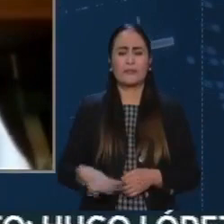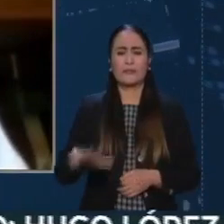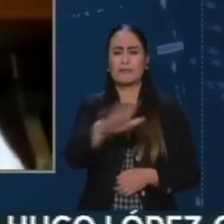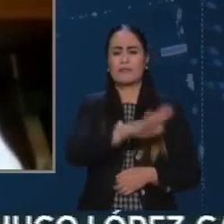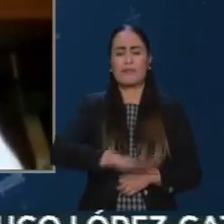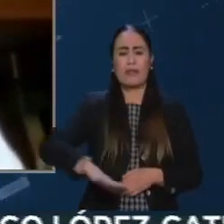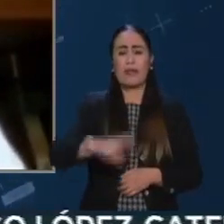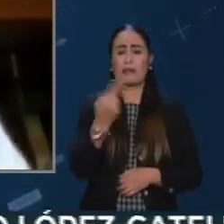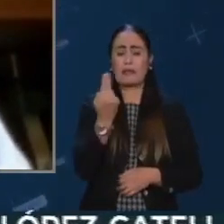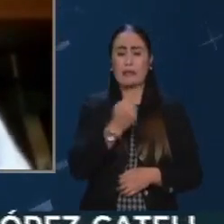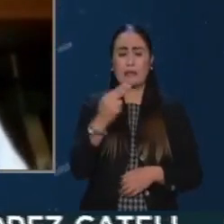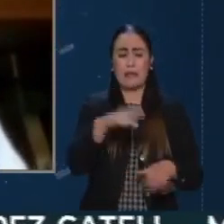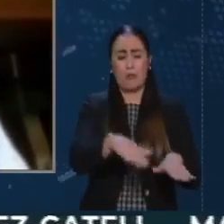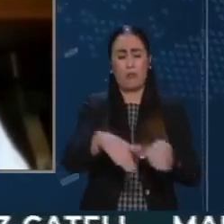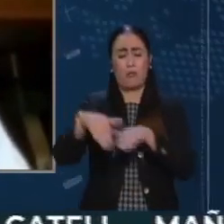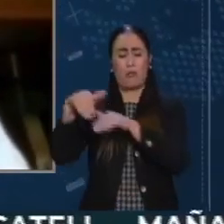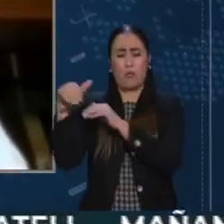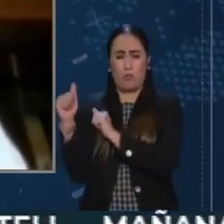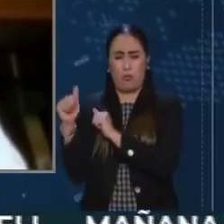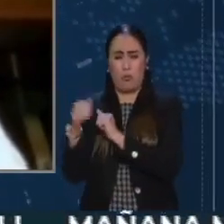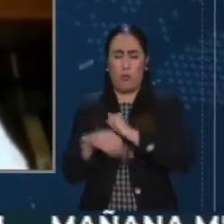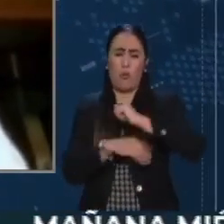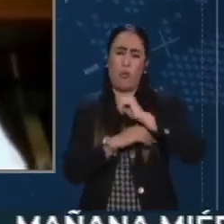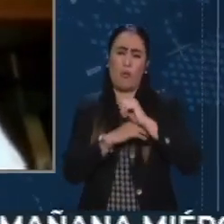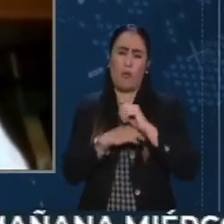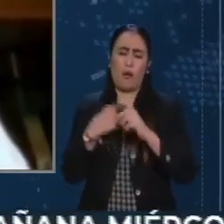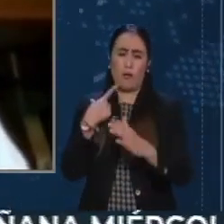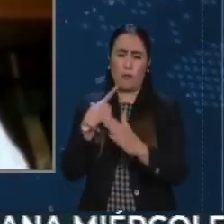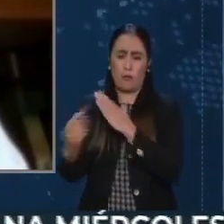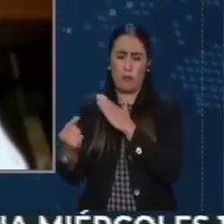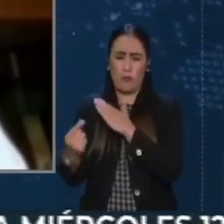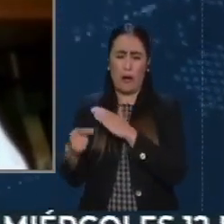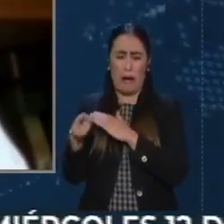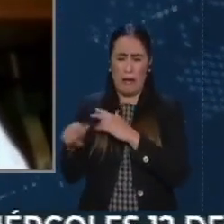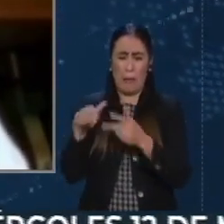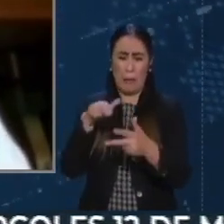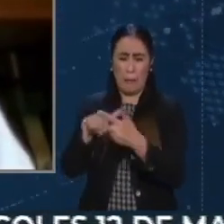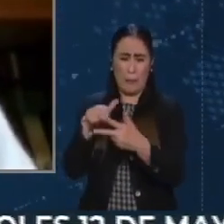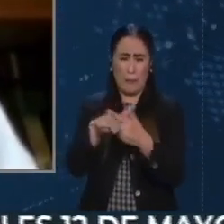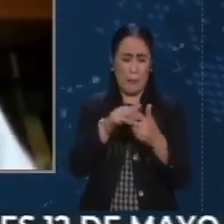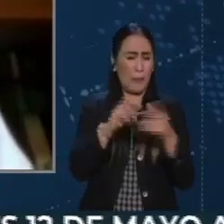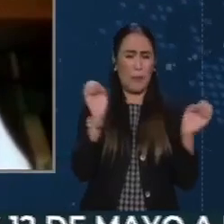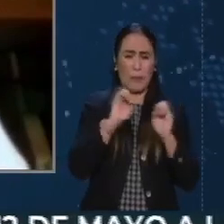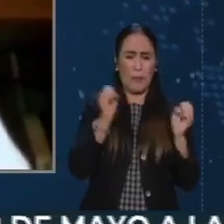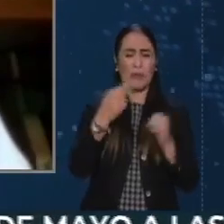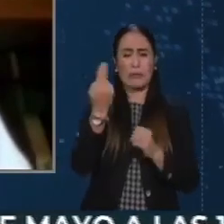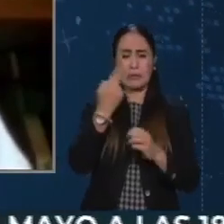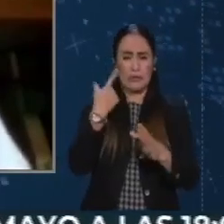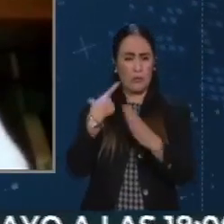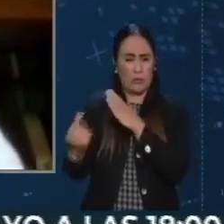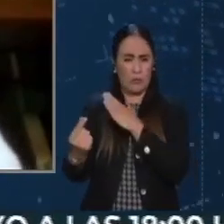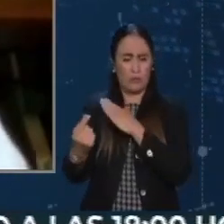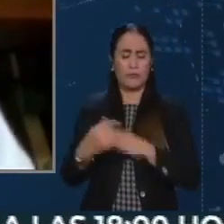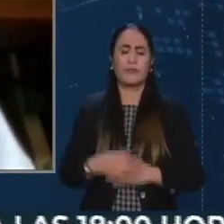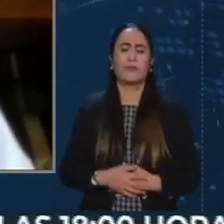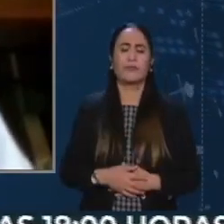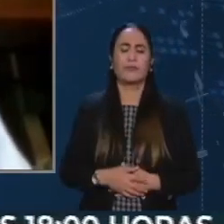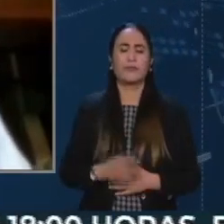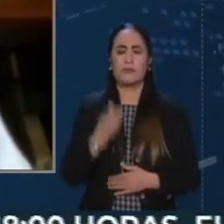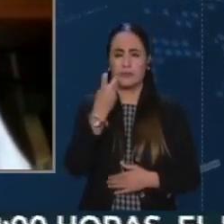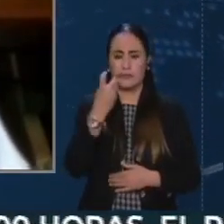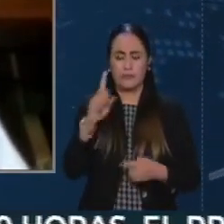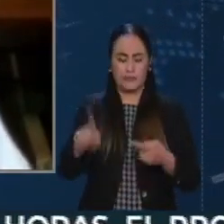Teocaltiche tuvieron que irse a refugiar para no sufrir las consecuencias. Eso por un lado, pero por otro lado